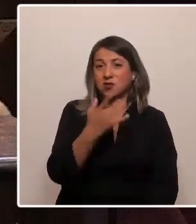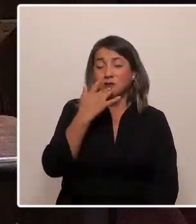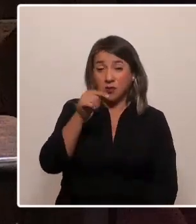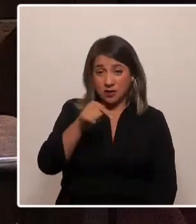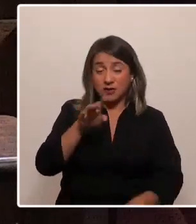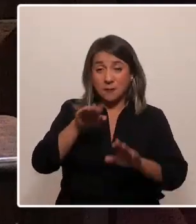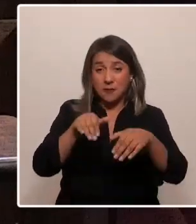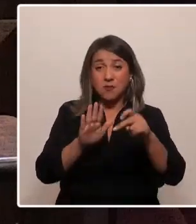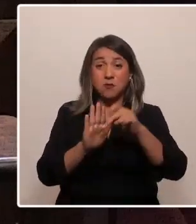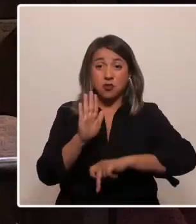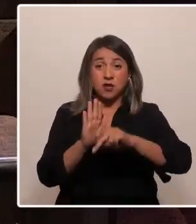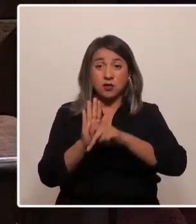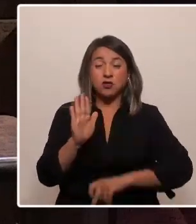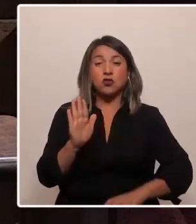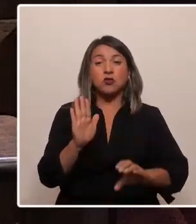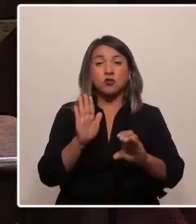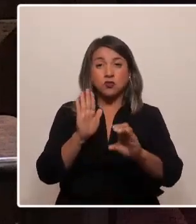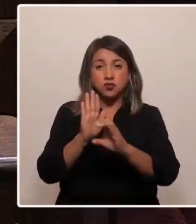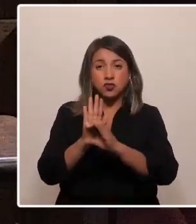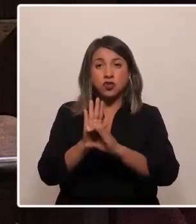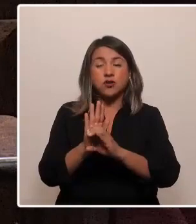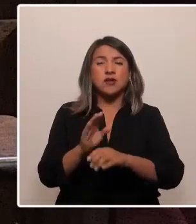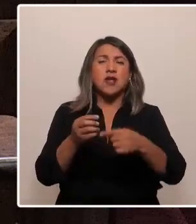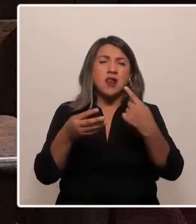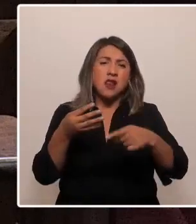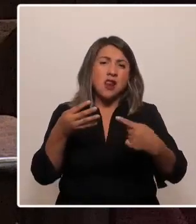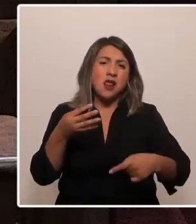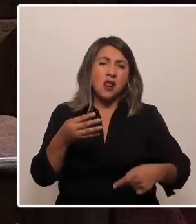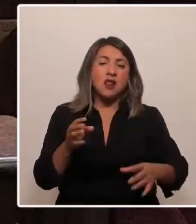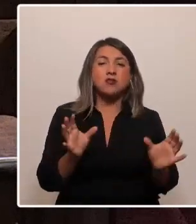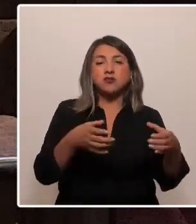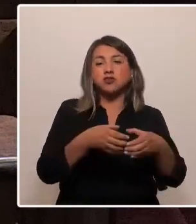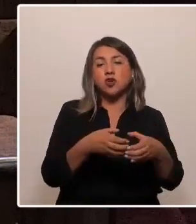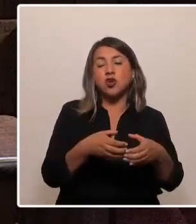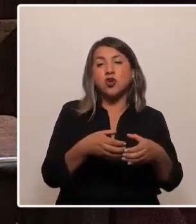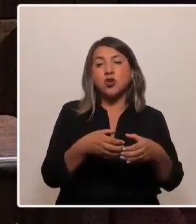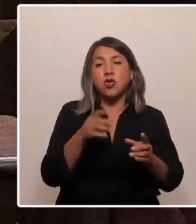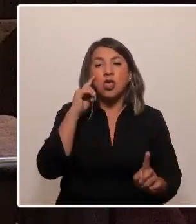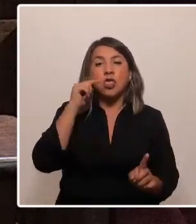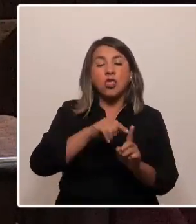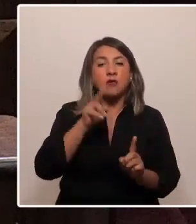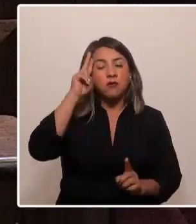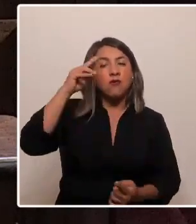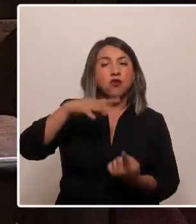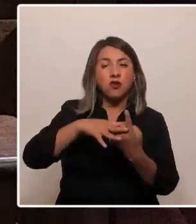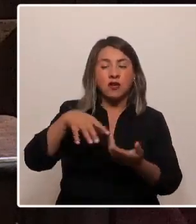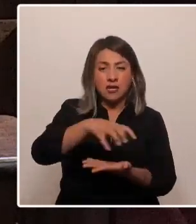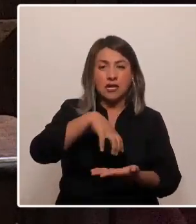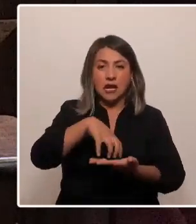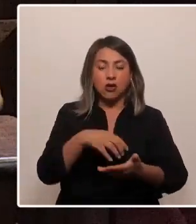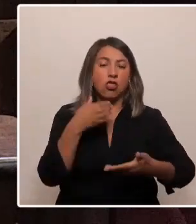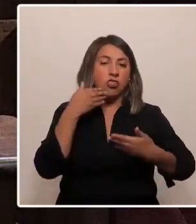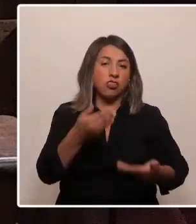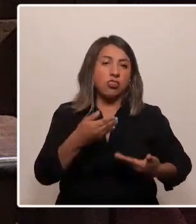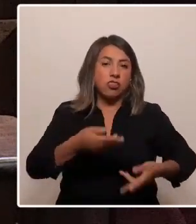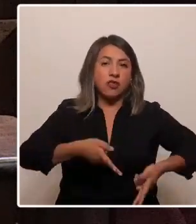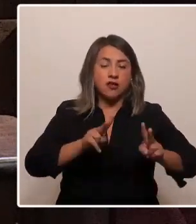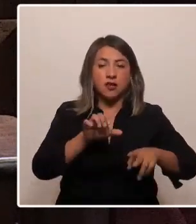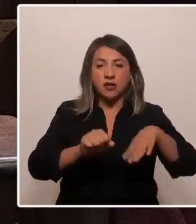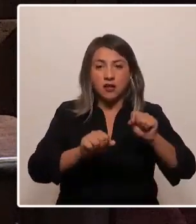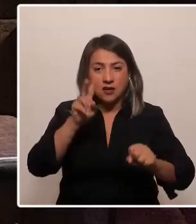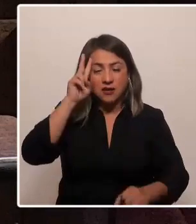mismo proyecto de Constitución establece una serie de privilegios y derechos preferentes para los pueblos originarios. Escaños